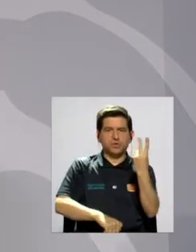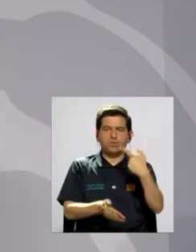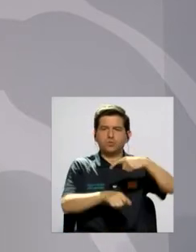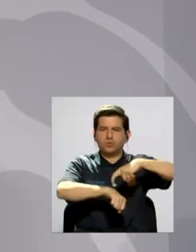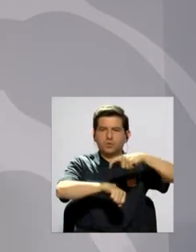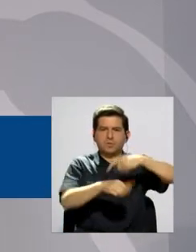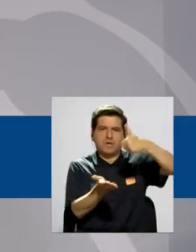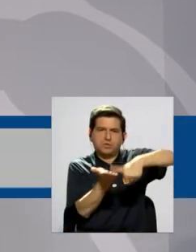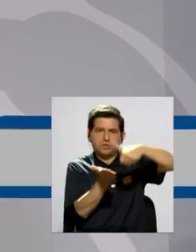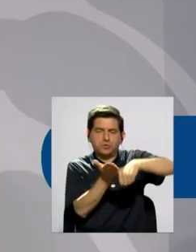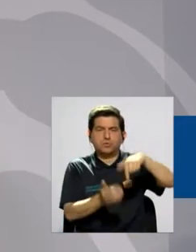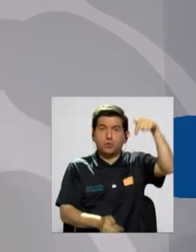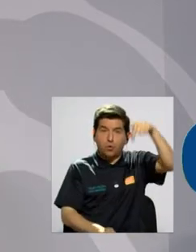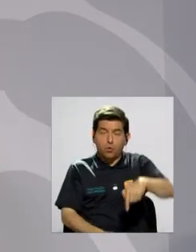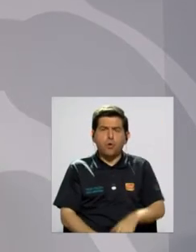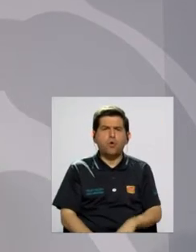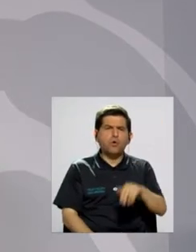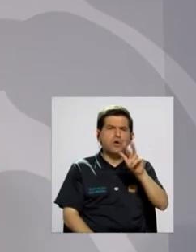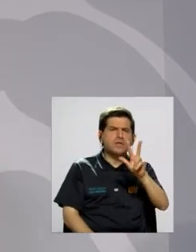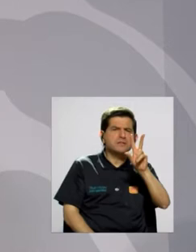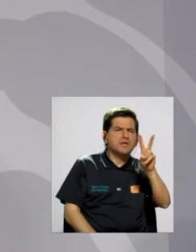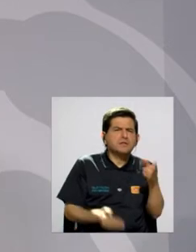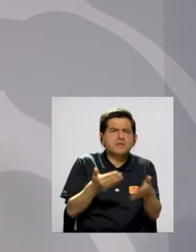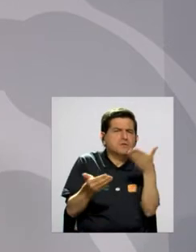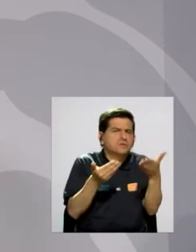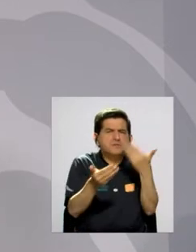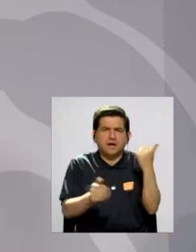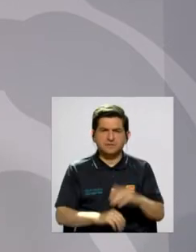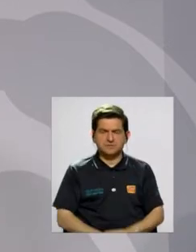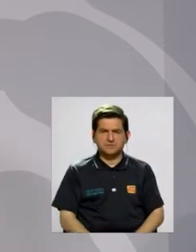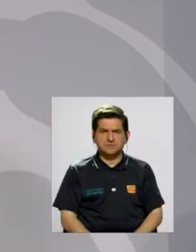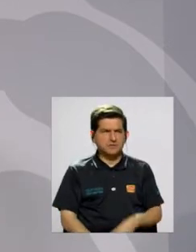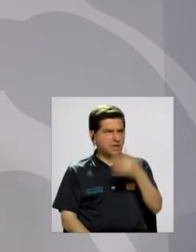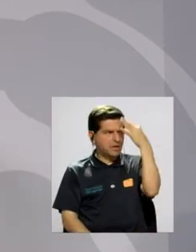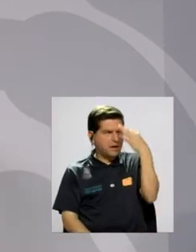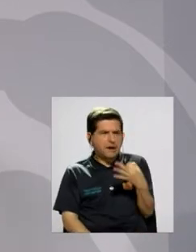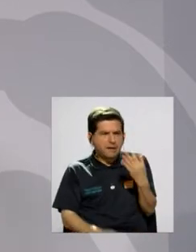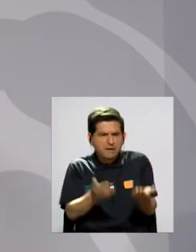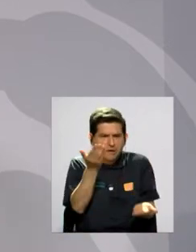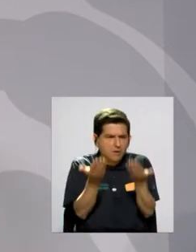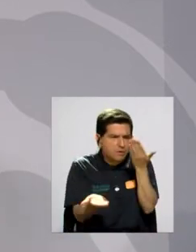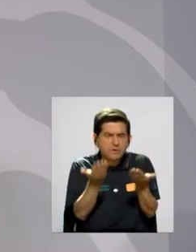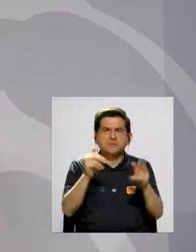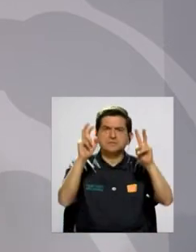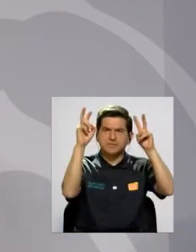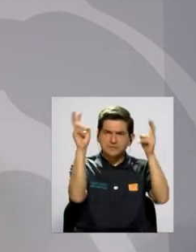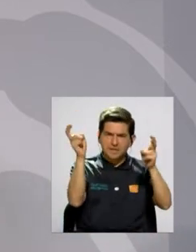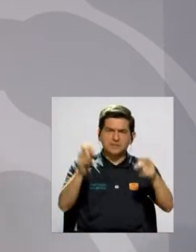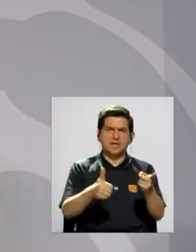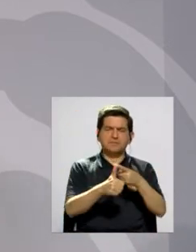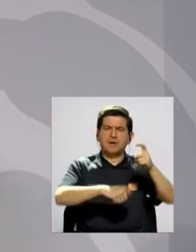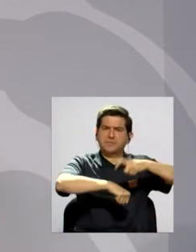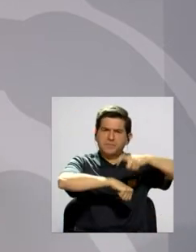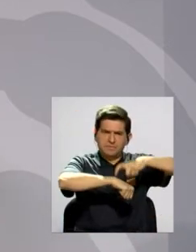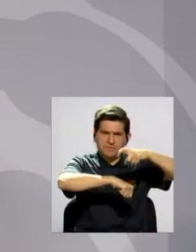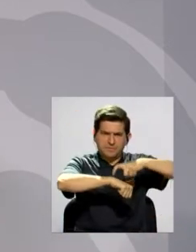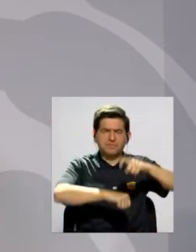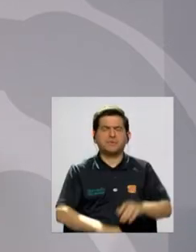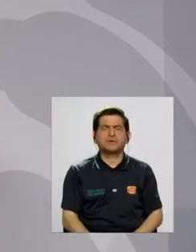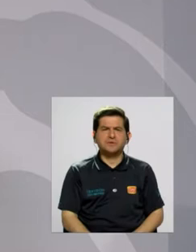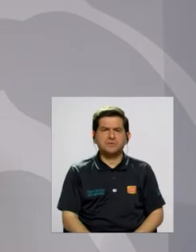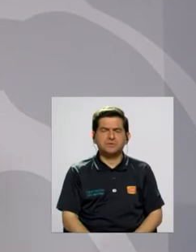hoy me parece que se ronda el 32%. Eso yo diría que en materia de primera ronda, cuando le